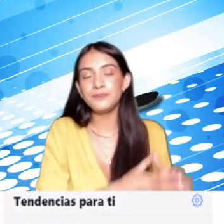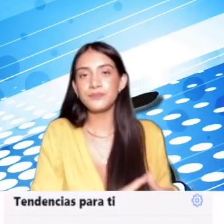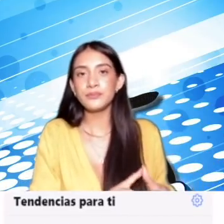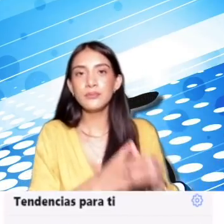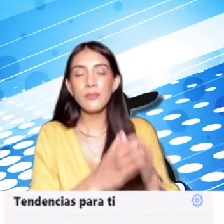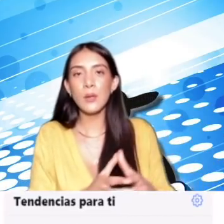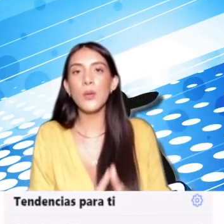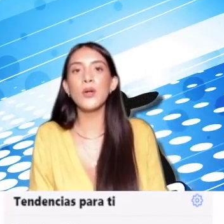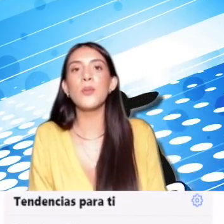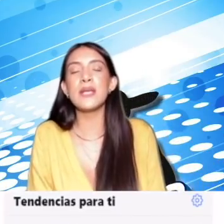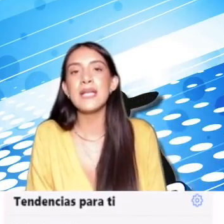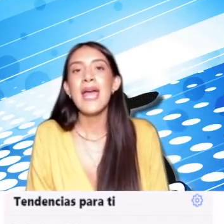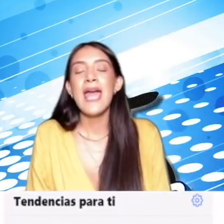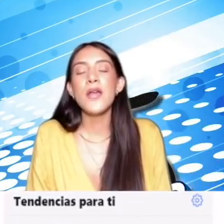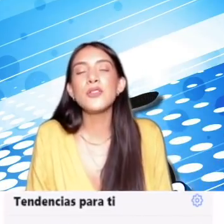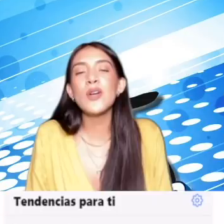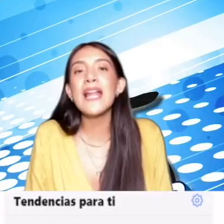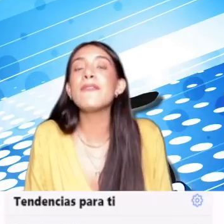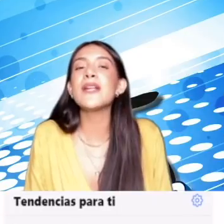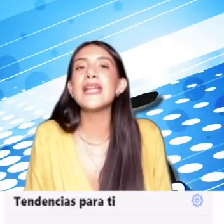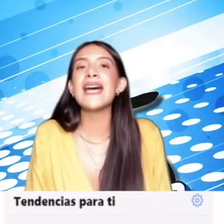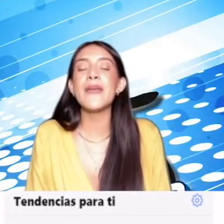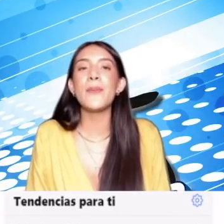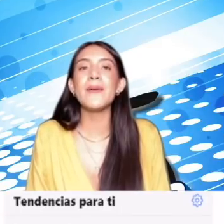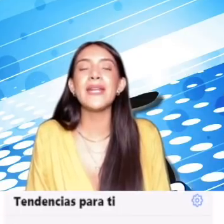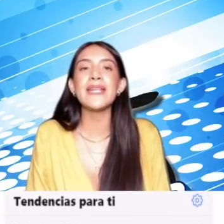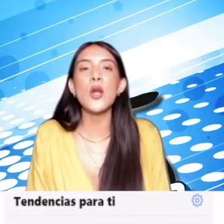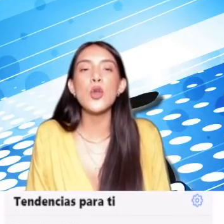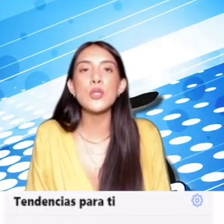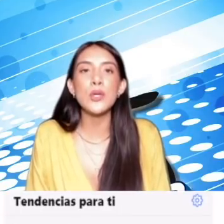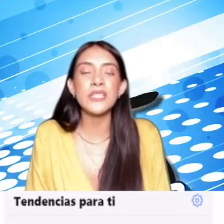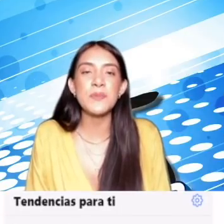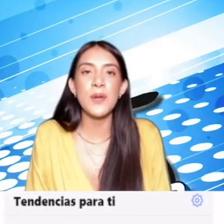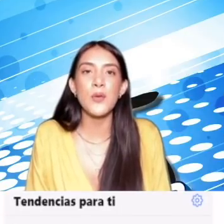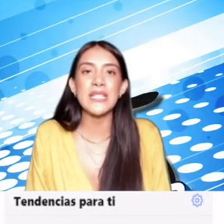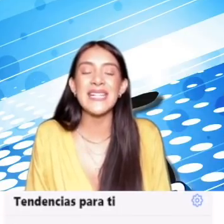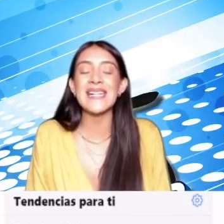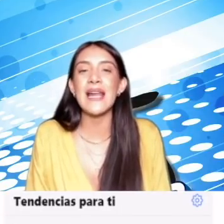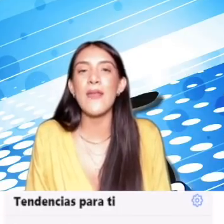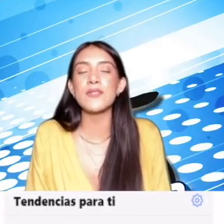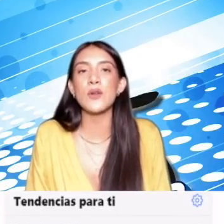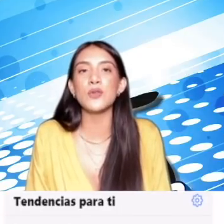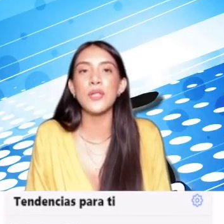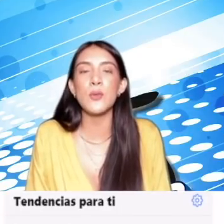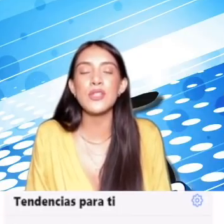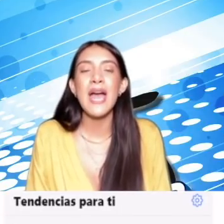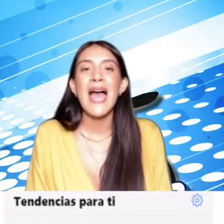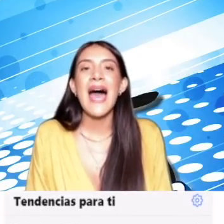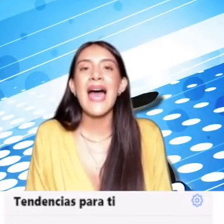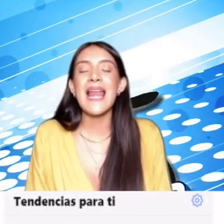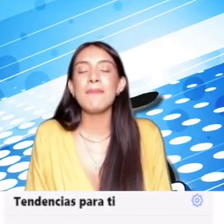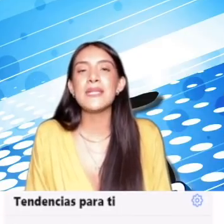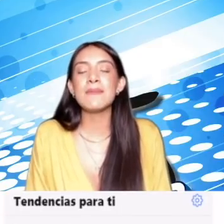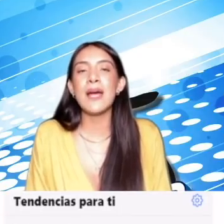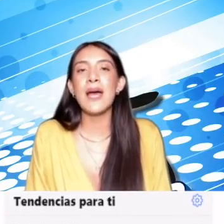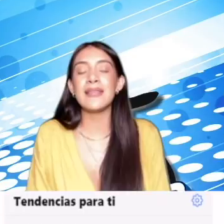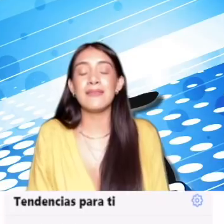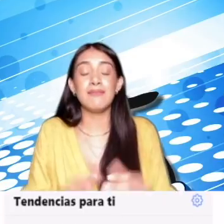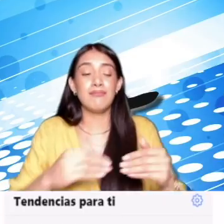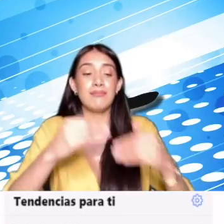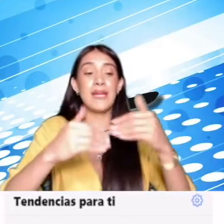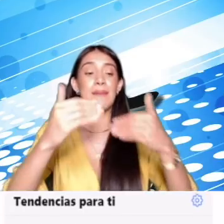hagan. Bueno, pues eso es con la finalidad de prevenir los brotes, pero no es que en realidad nos encontremos a la